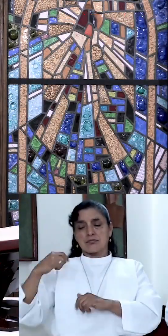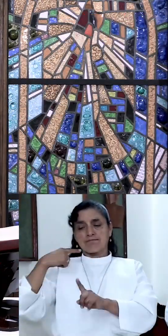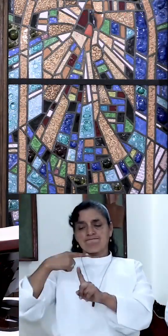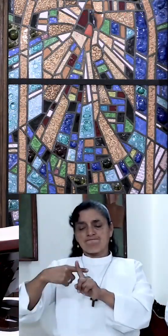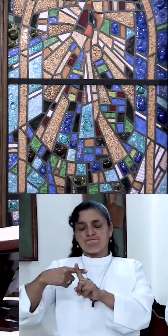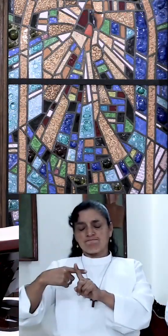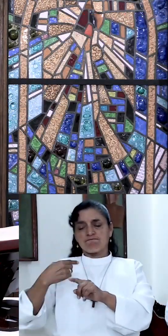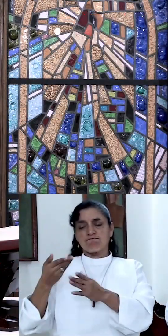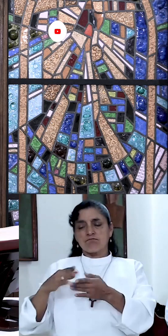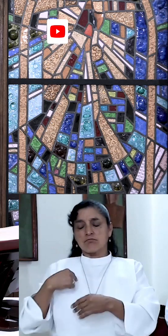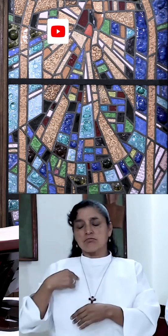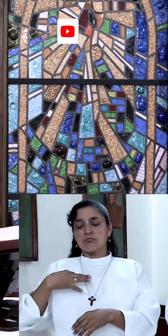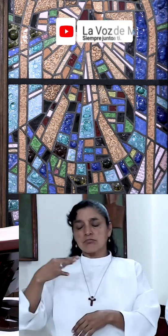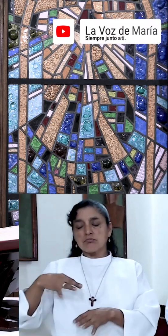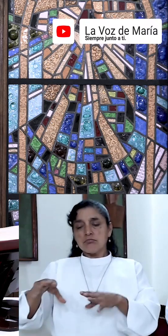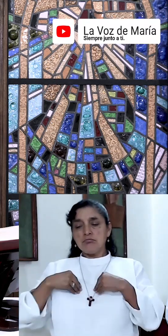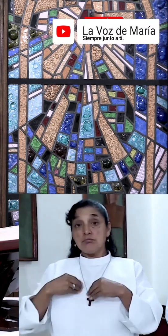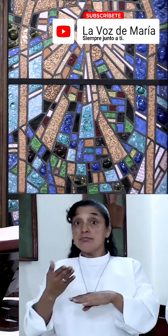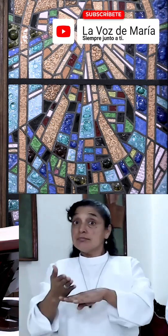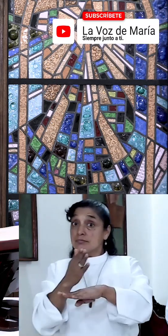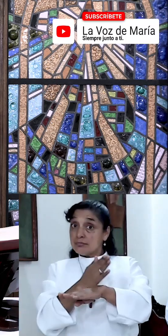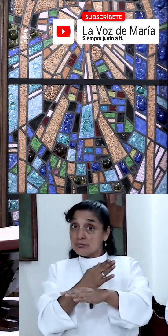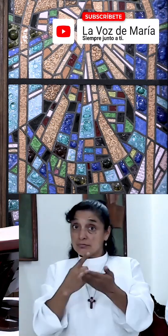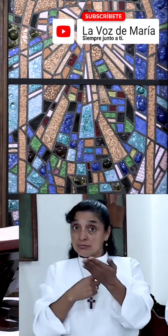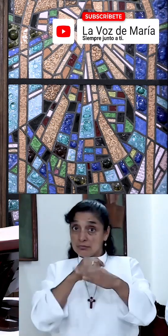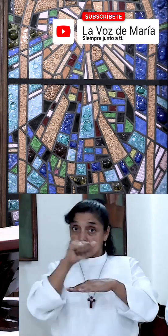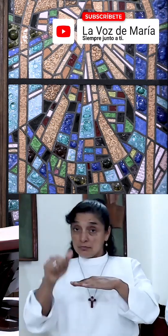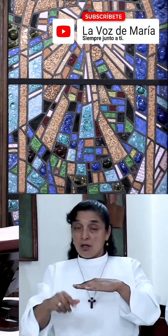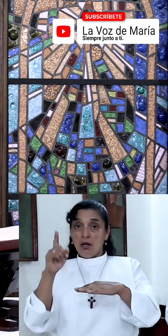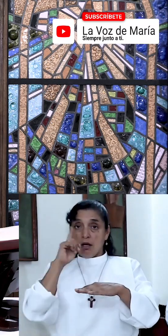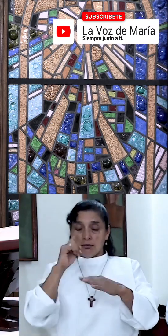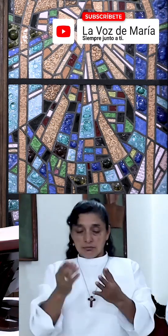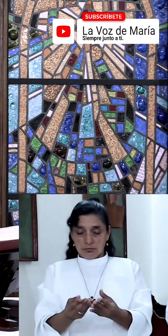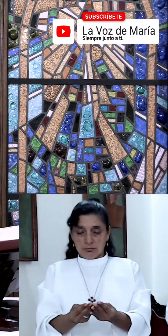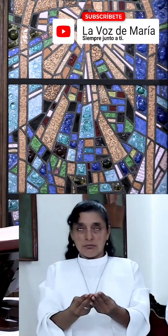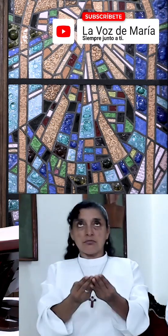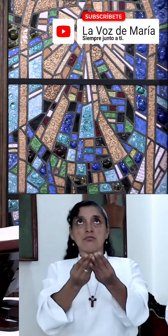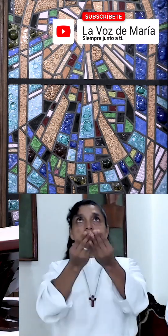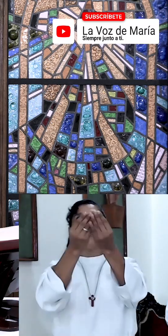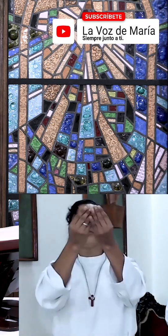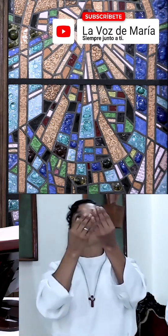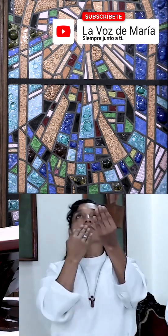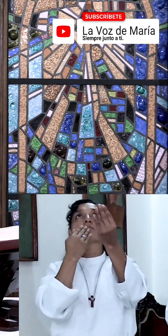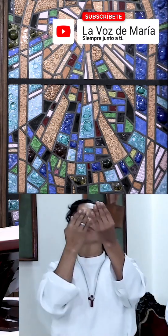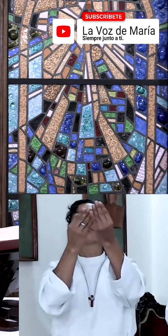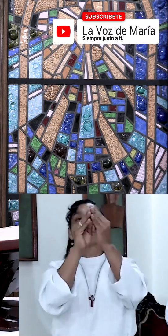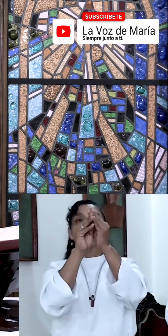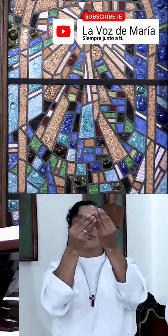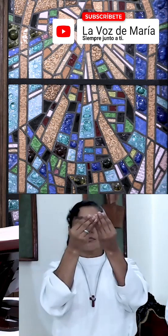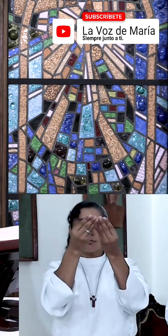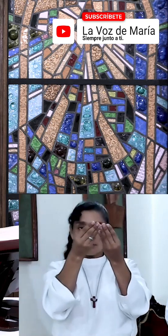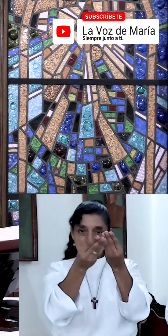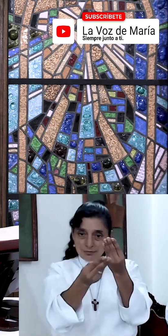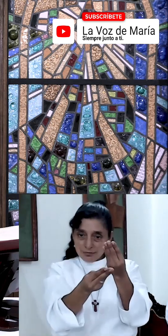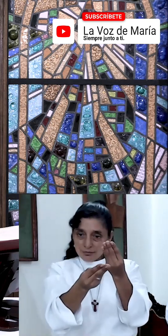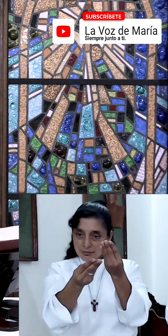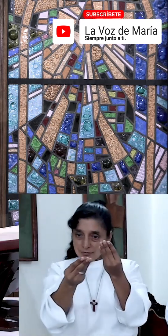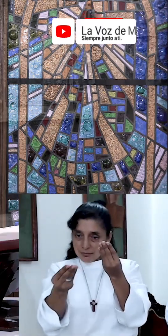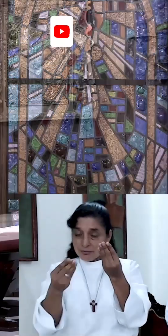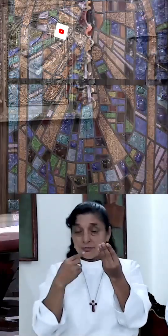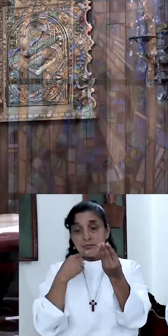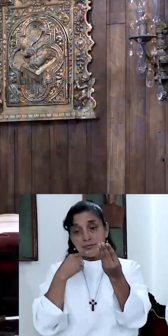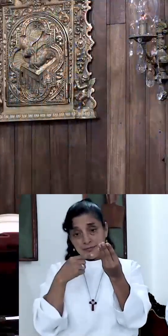pasión voluntariamente aceptada, tomó pan. Dándote gracias, lo partió y lo dio a sus discípulos